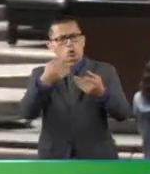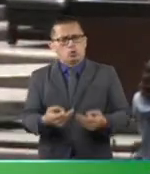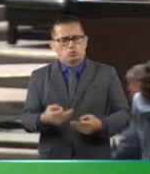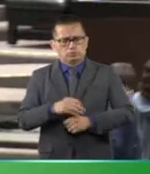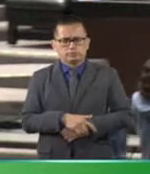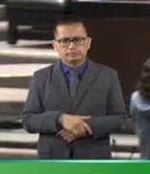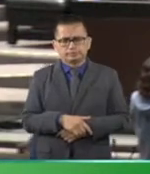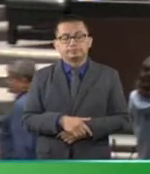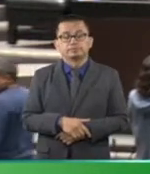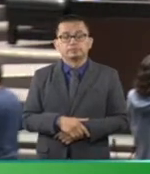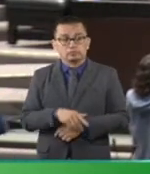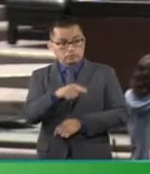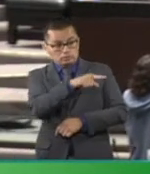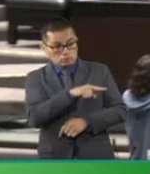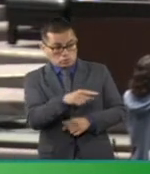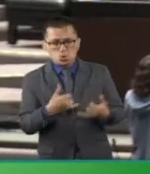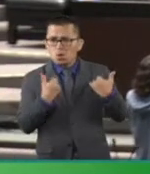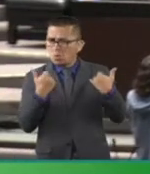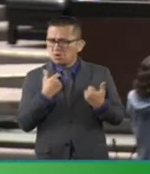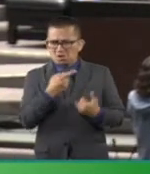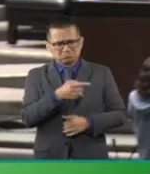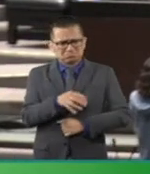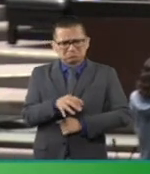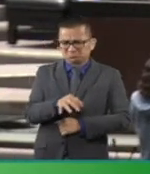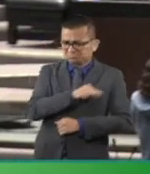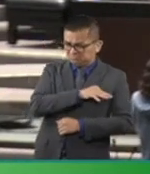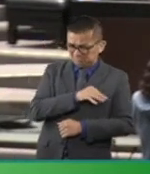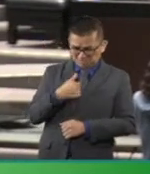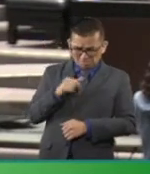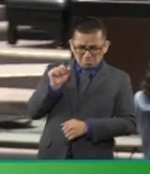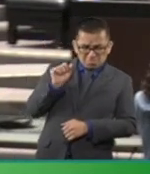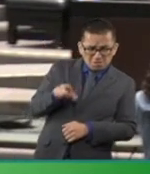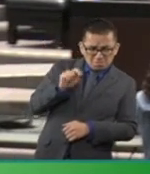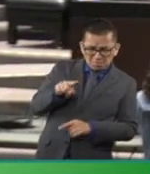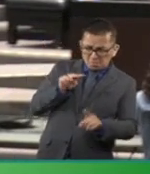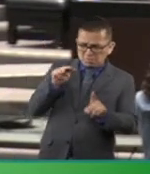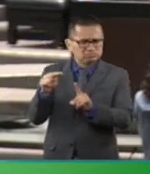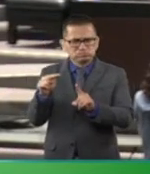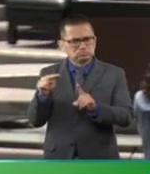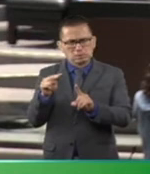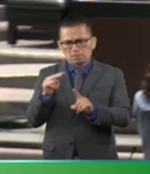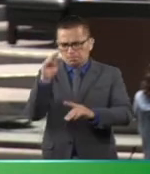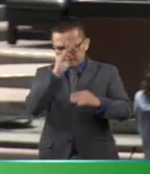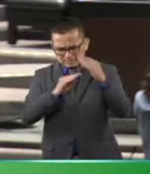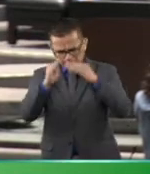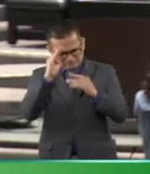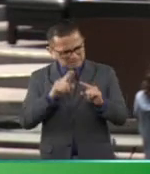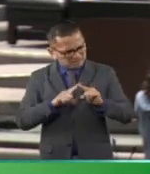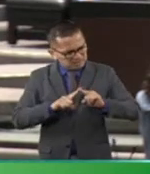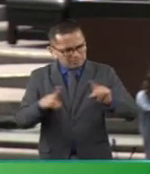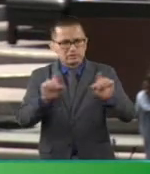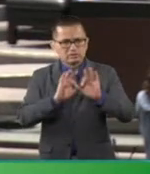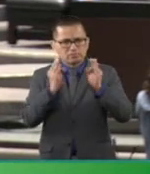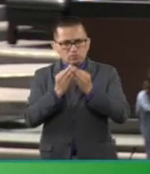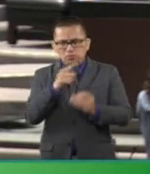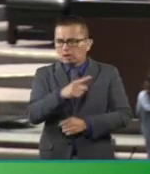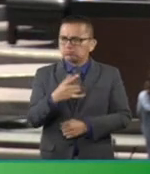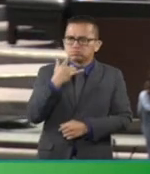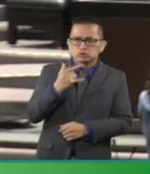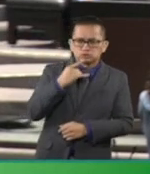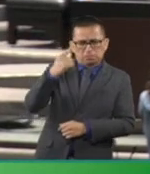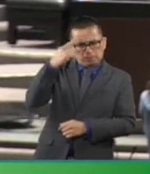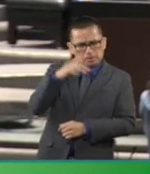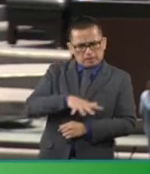atrevieron a pensar distinto que se negaron a aceptar que su país no podía ser mejor y lucharon por uno más tolerante más